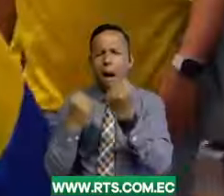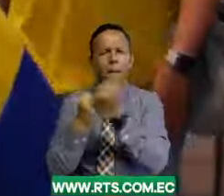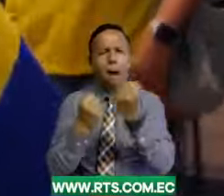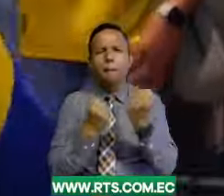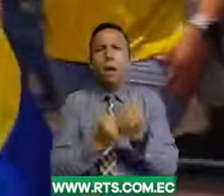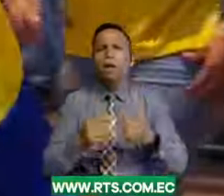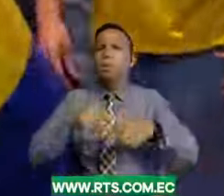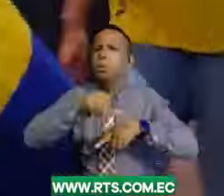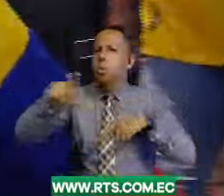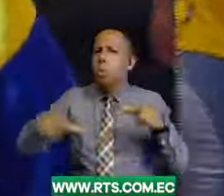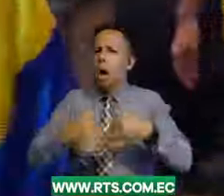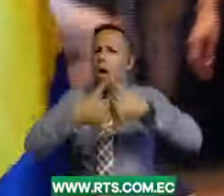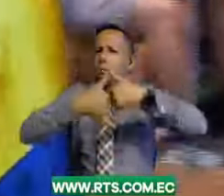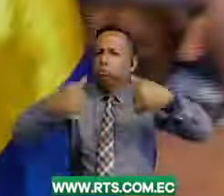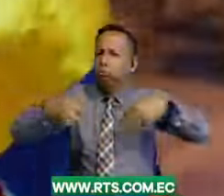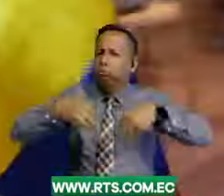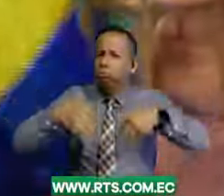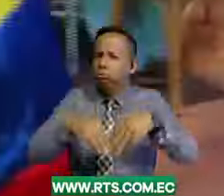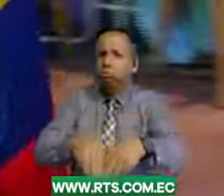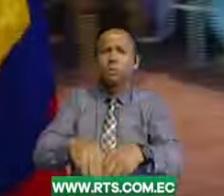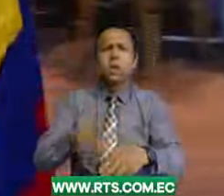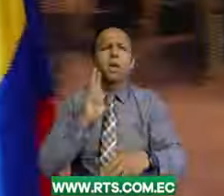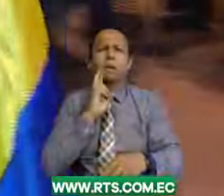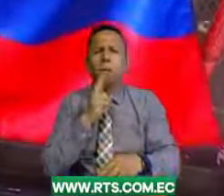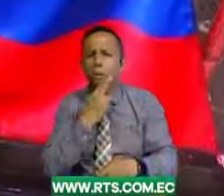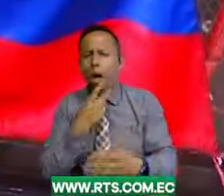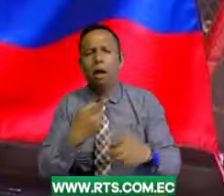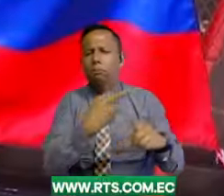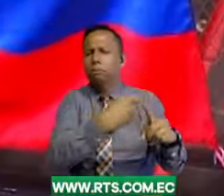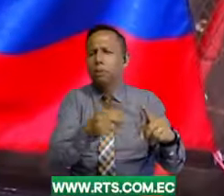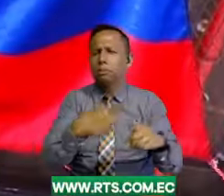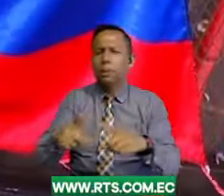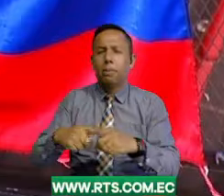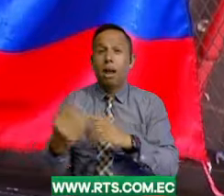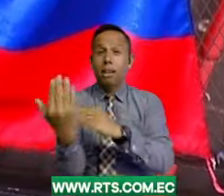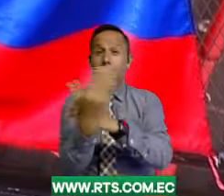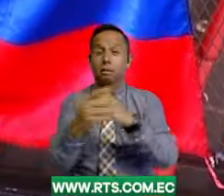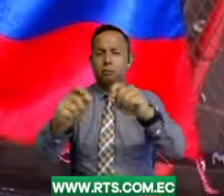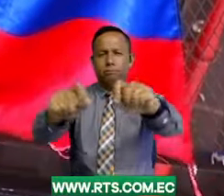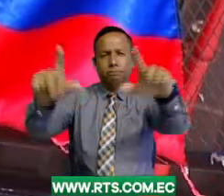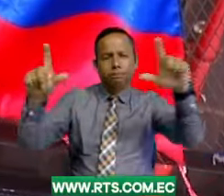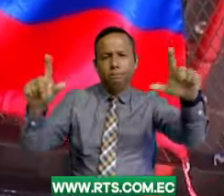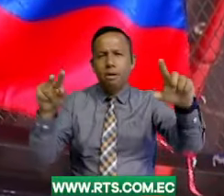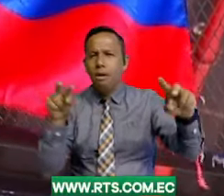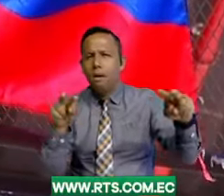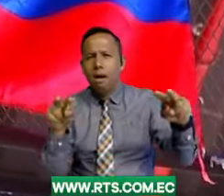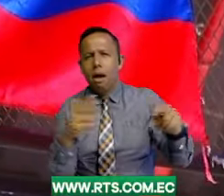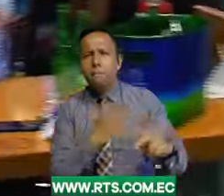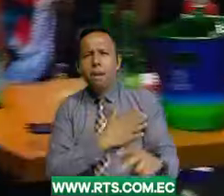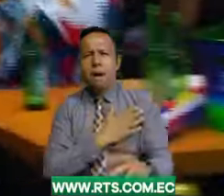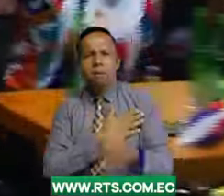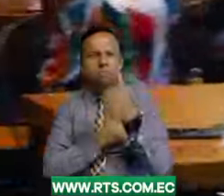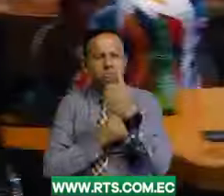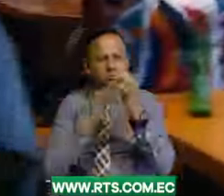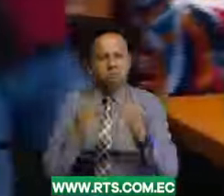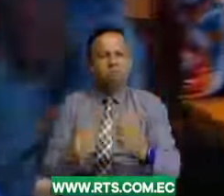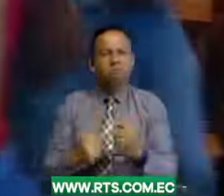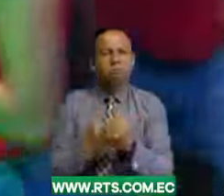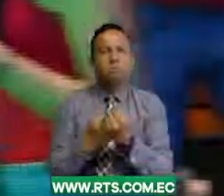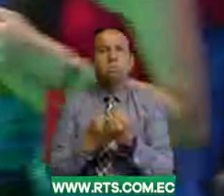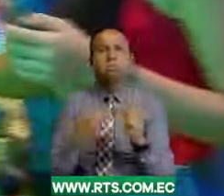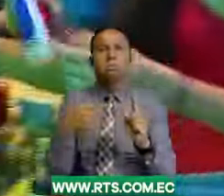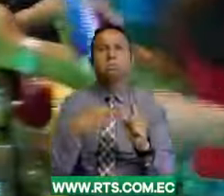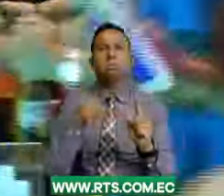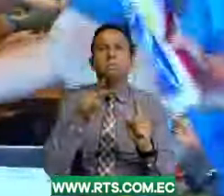centros comerciales y plazas de entretenimiento le pongan fe a los representantes de la tricolor. El gol del